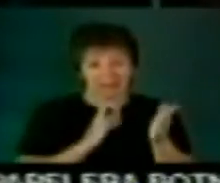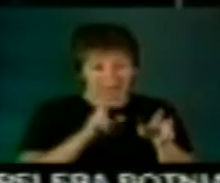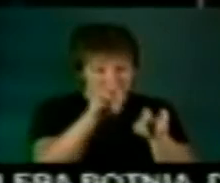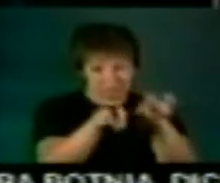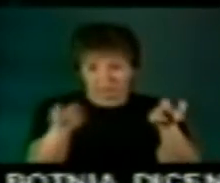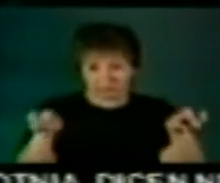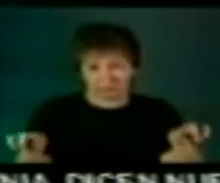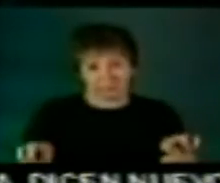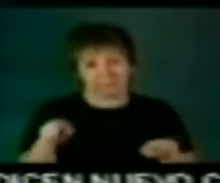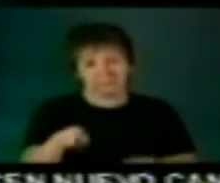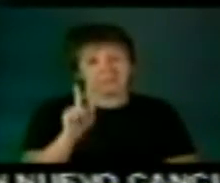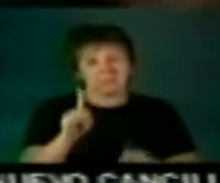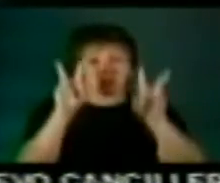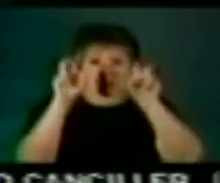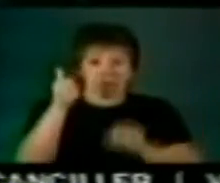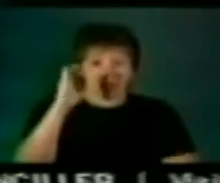de Alcoa.